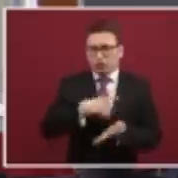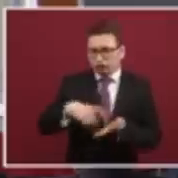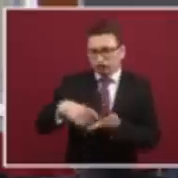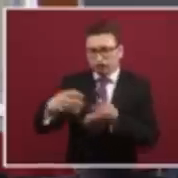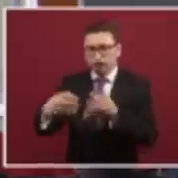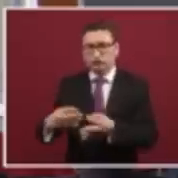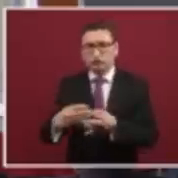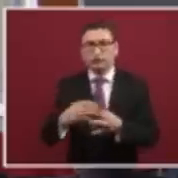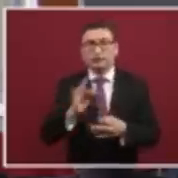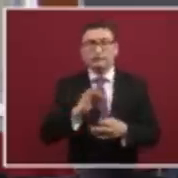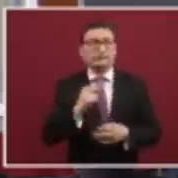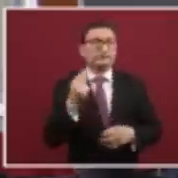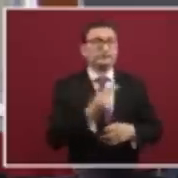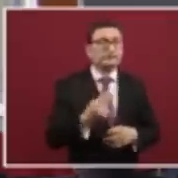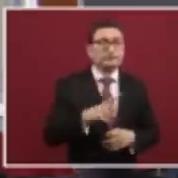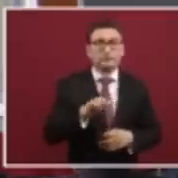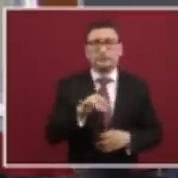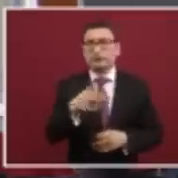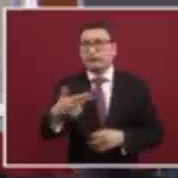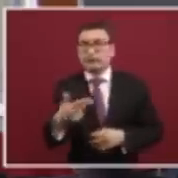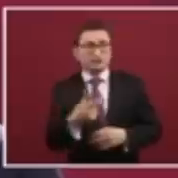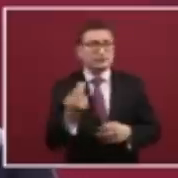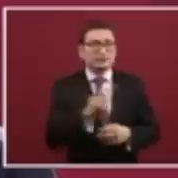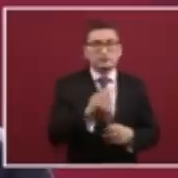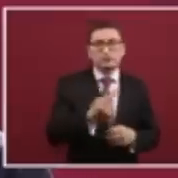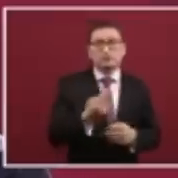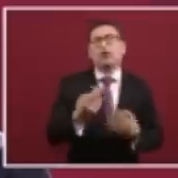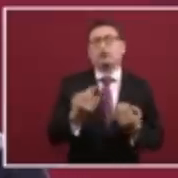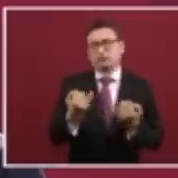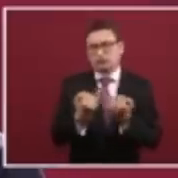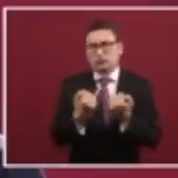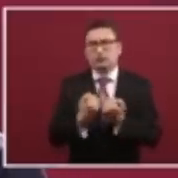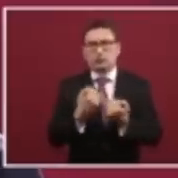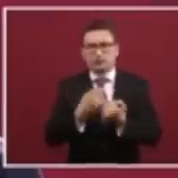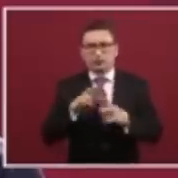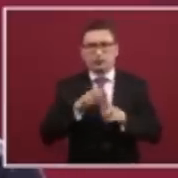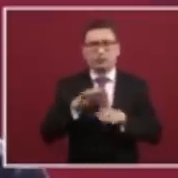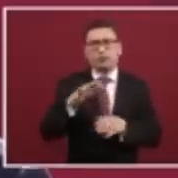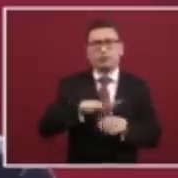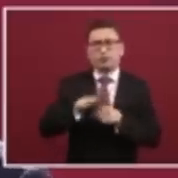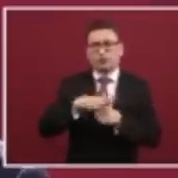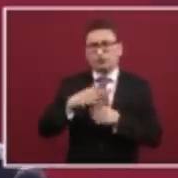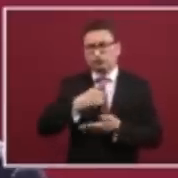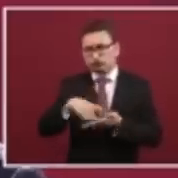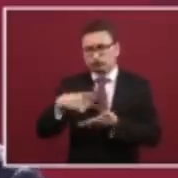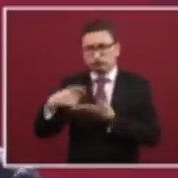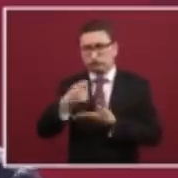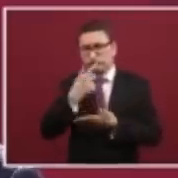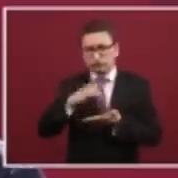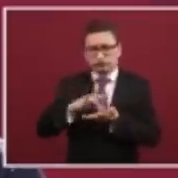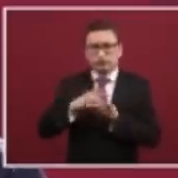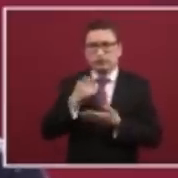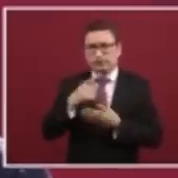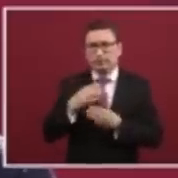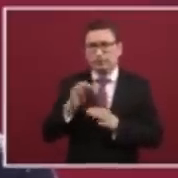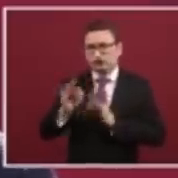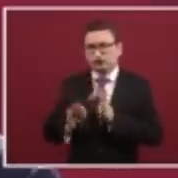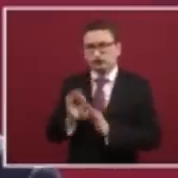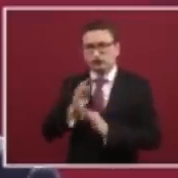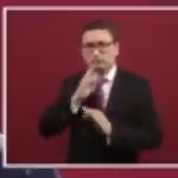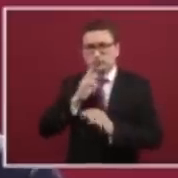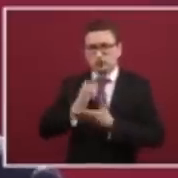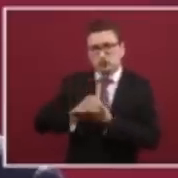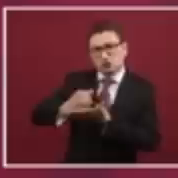de antirretrovirales, la concentró con un criterio médico de optimización, de lograr mejores tratamientos,